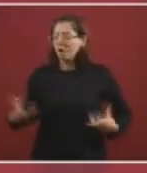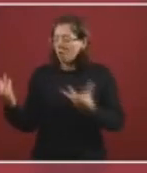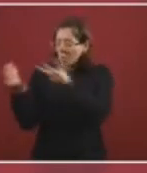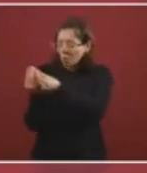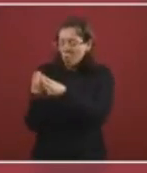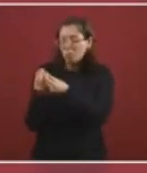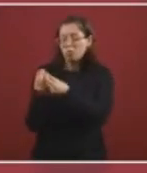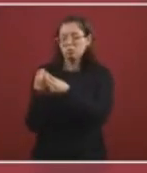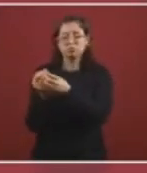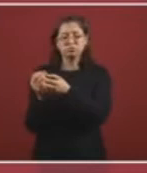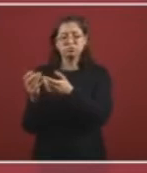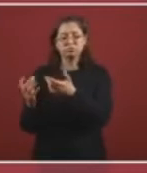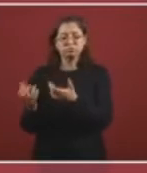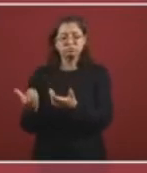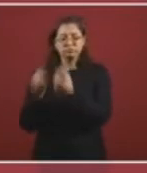Se vieron,